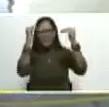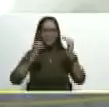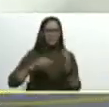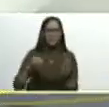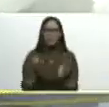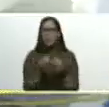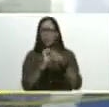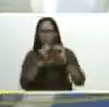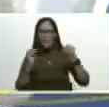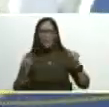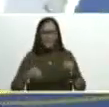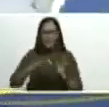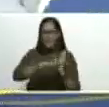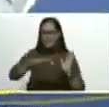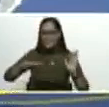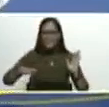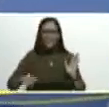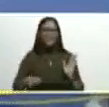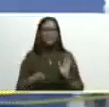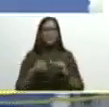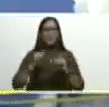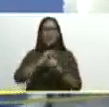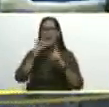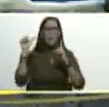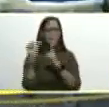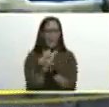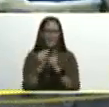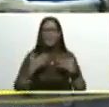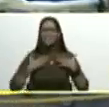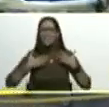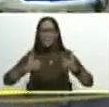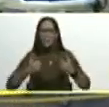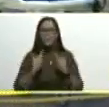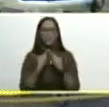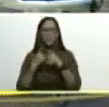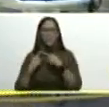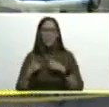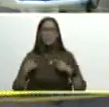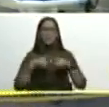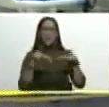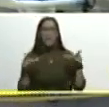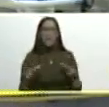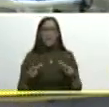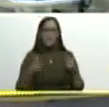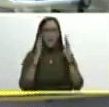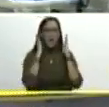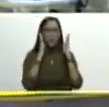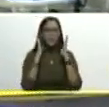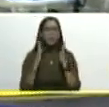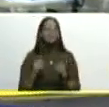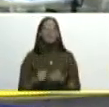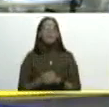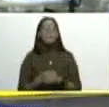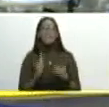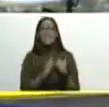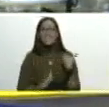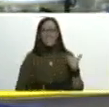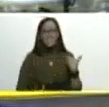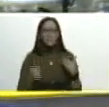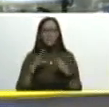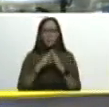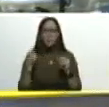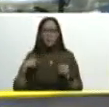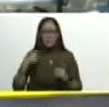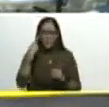con emplomamiento del piso, climatización, saneamiento de las distintas áreas, la ubicación, presidente, de todo lo que tiene que ver